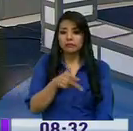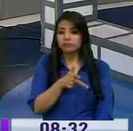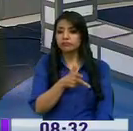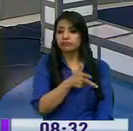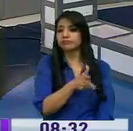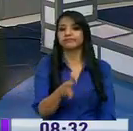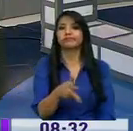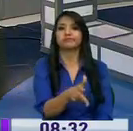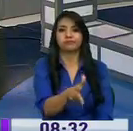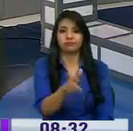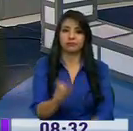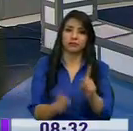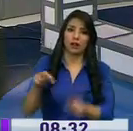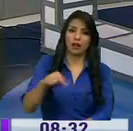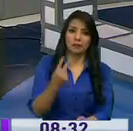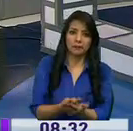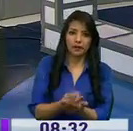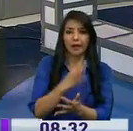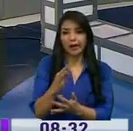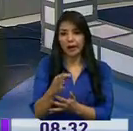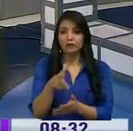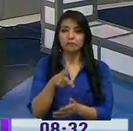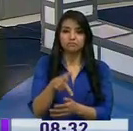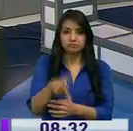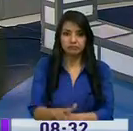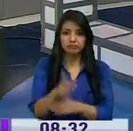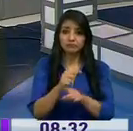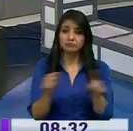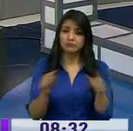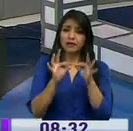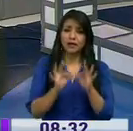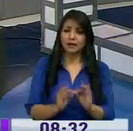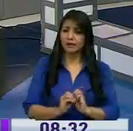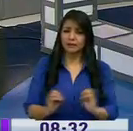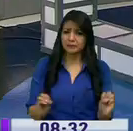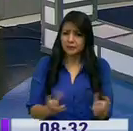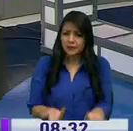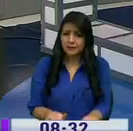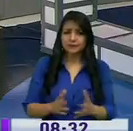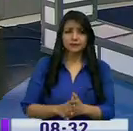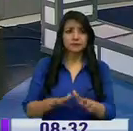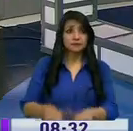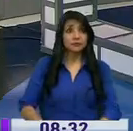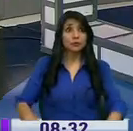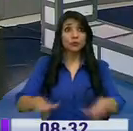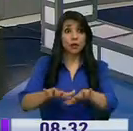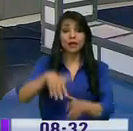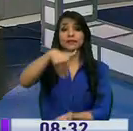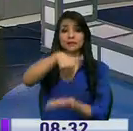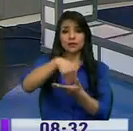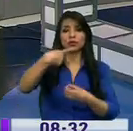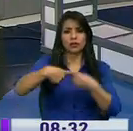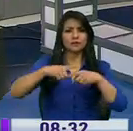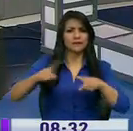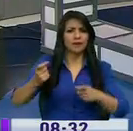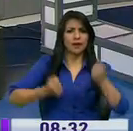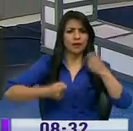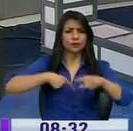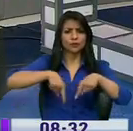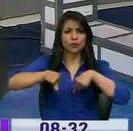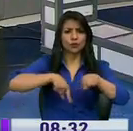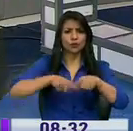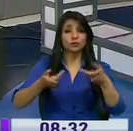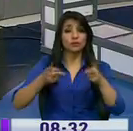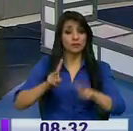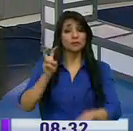los carros ahí, los peatones, pero lo que hay que hacer es arreglar, nada más. Es un sector, en verdad, en donde hay bastante tráfico vehicular y donde